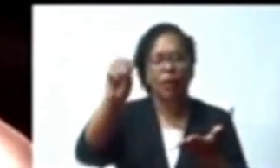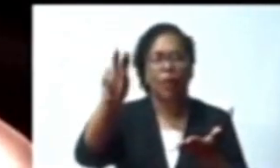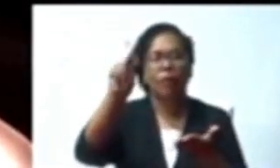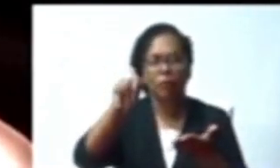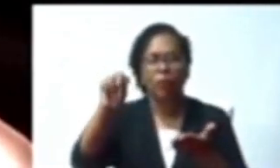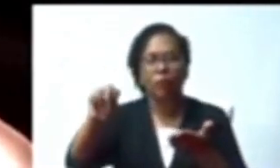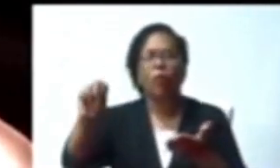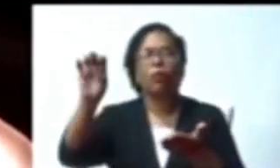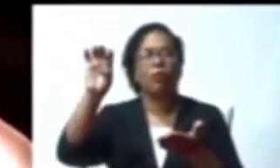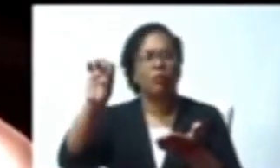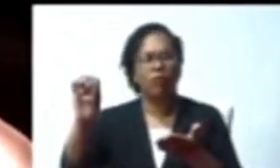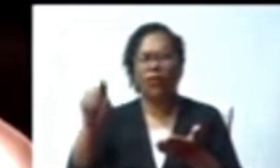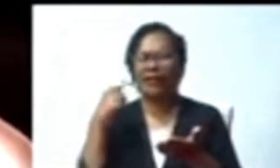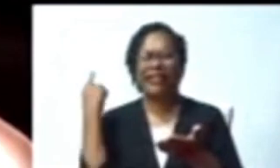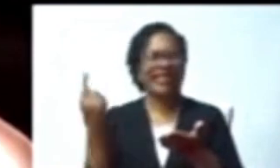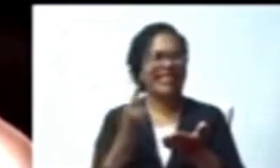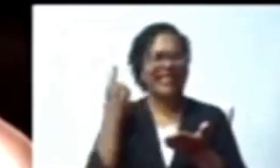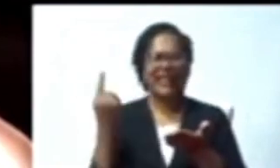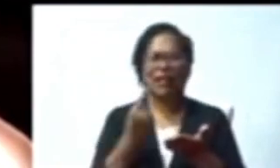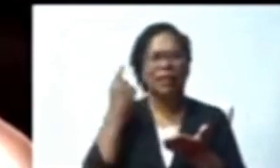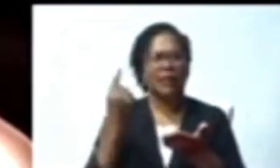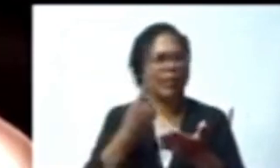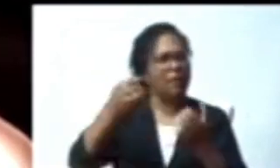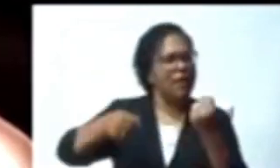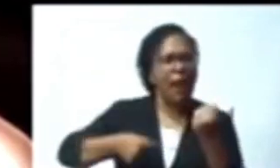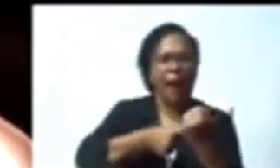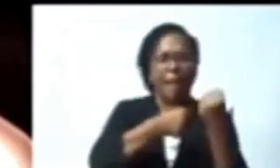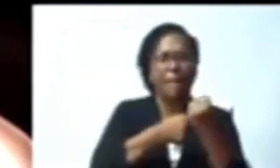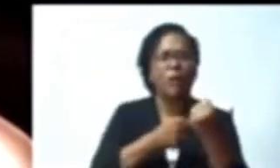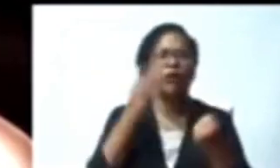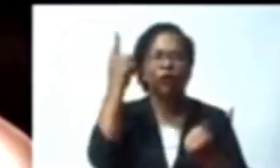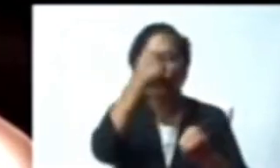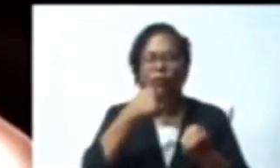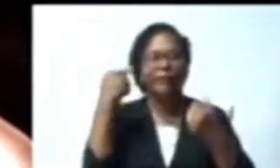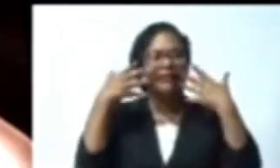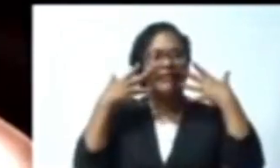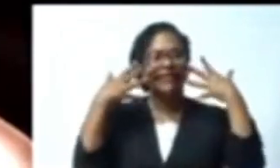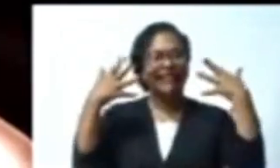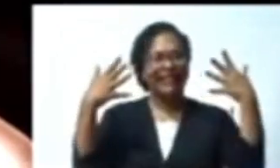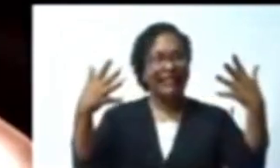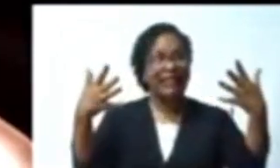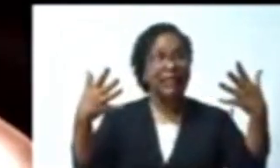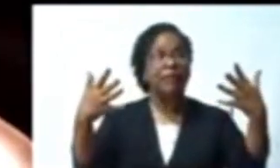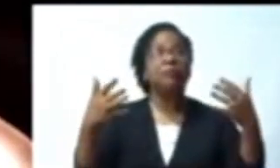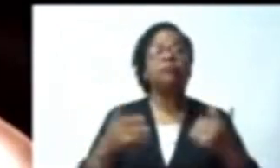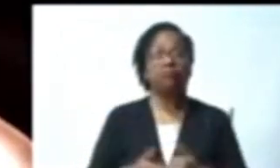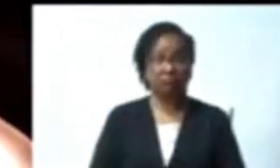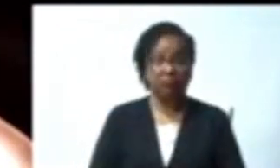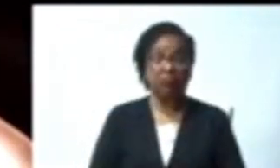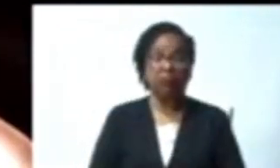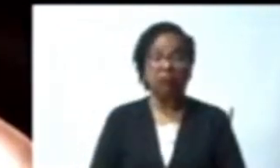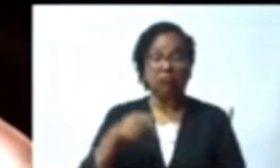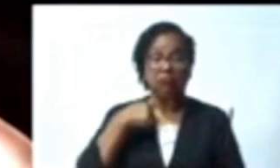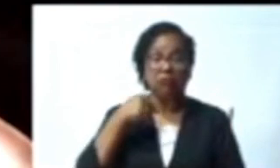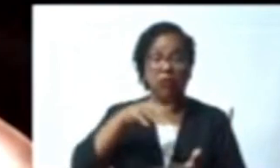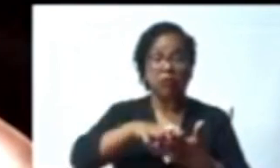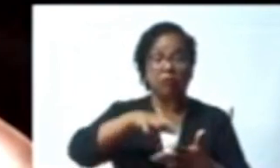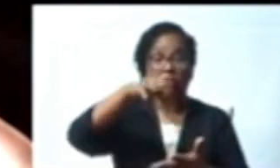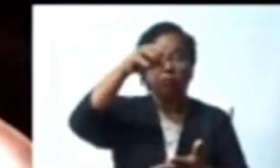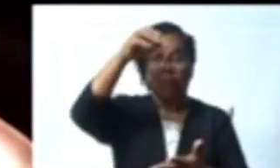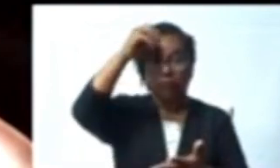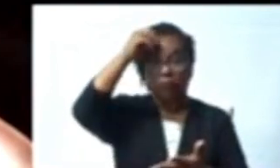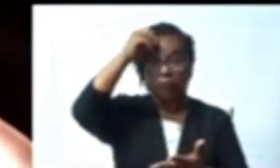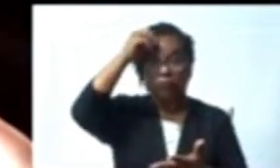siempre con la mejor cara estuvo dispuesta a darnos una mano amiga. Finalmente me llevo dos aprendizajes de este paso por la